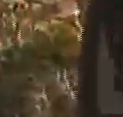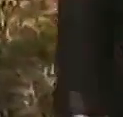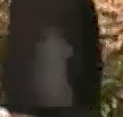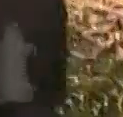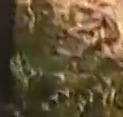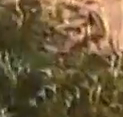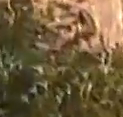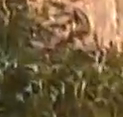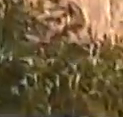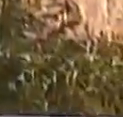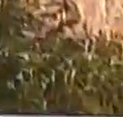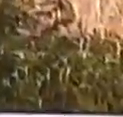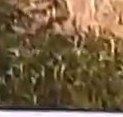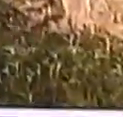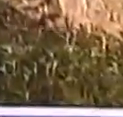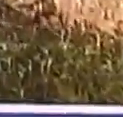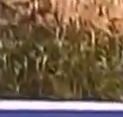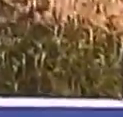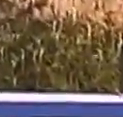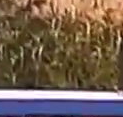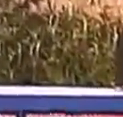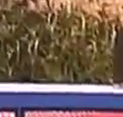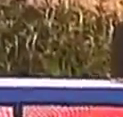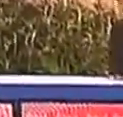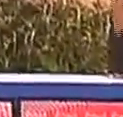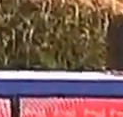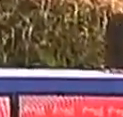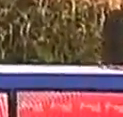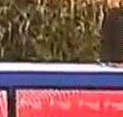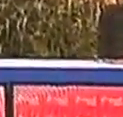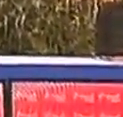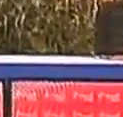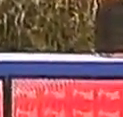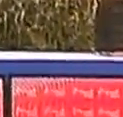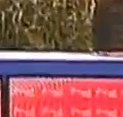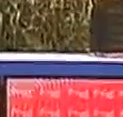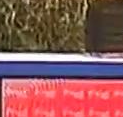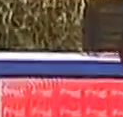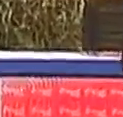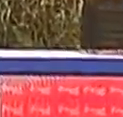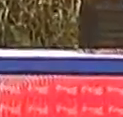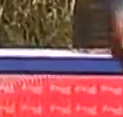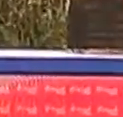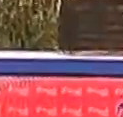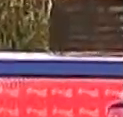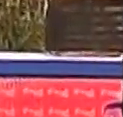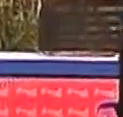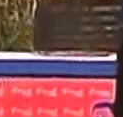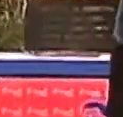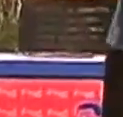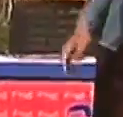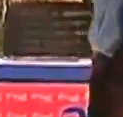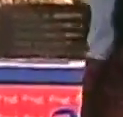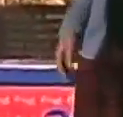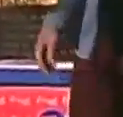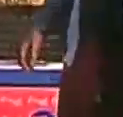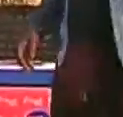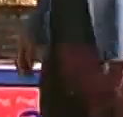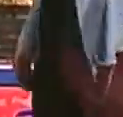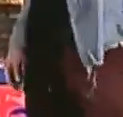activa. Venezuela tiene con qué. La comuna tiene con qué. Mi gente tiene con qué. Todo el mundo de